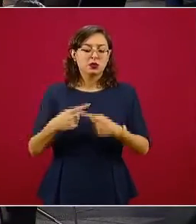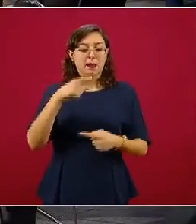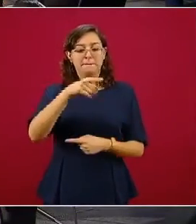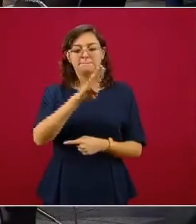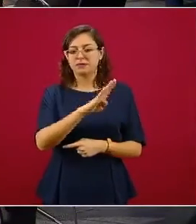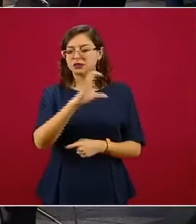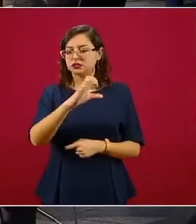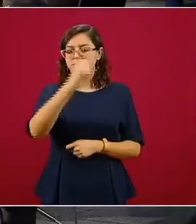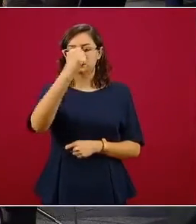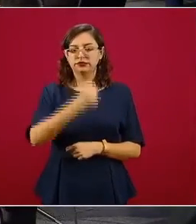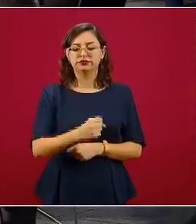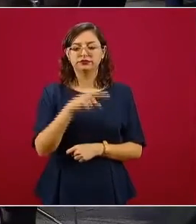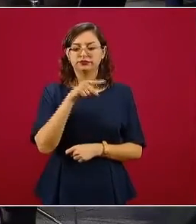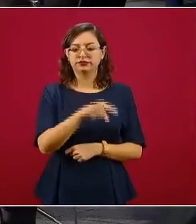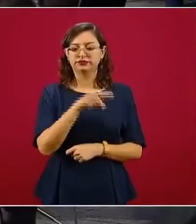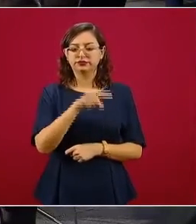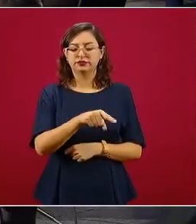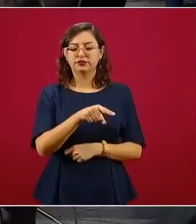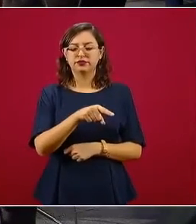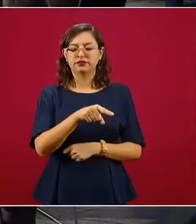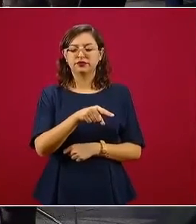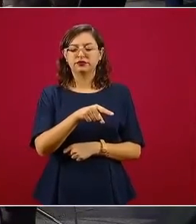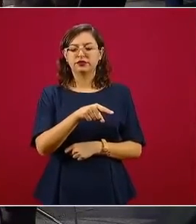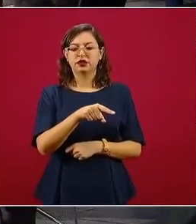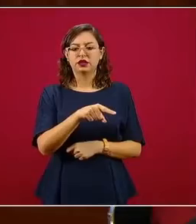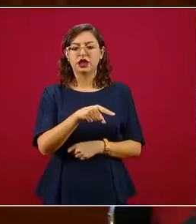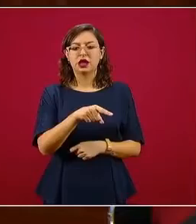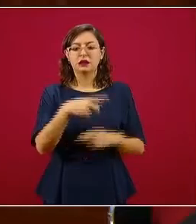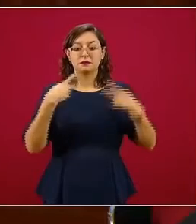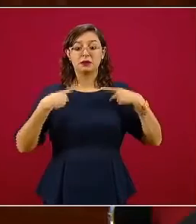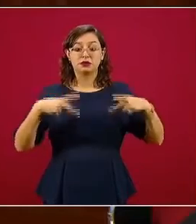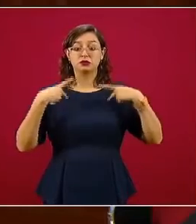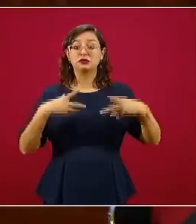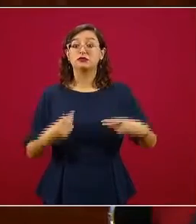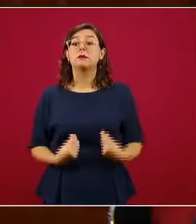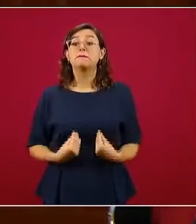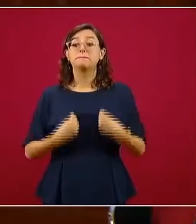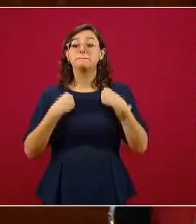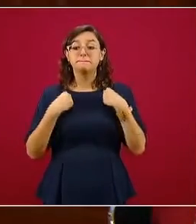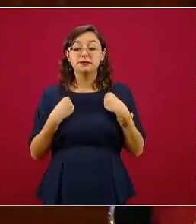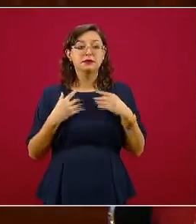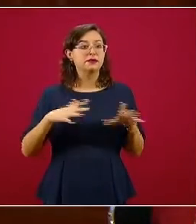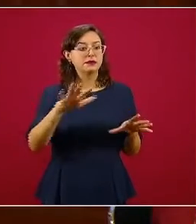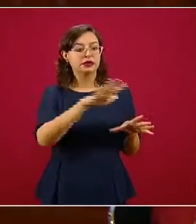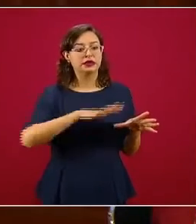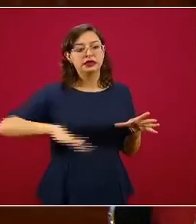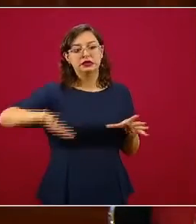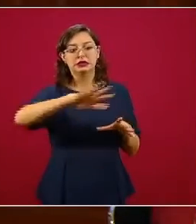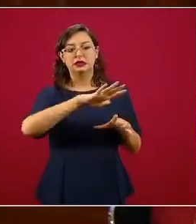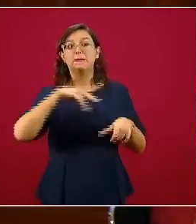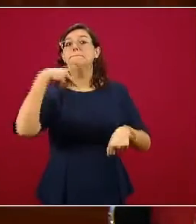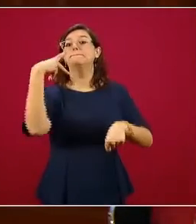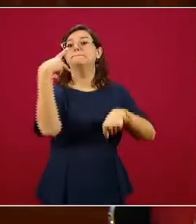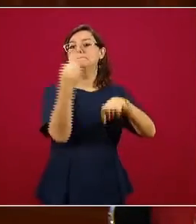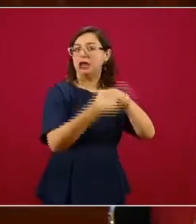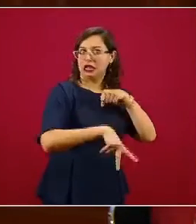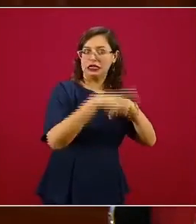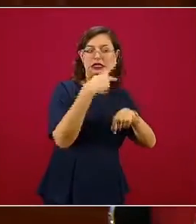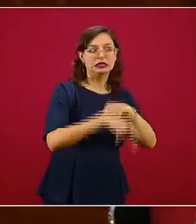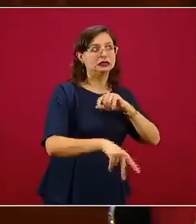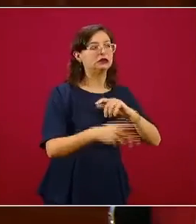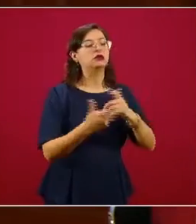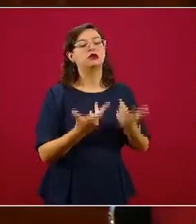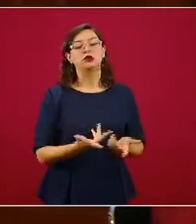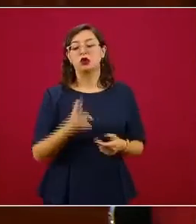sufre de gente que está en zonas de alto riesgo. Es histórico esto, ningún gobernador hasta ahorita